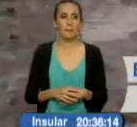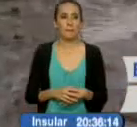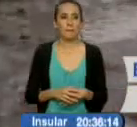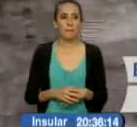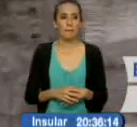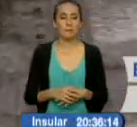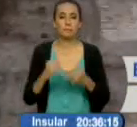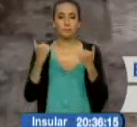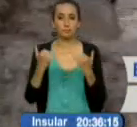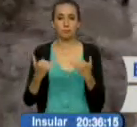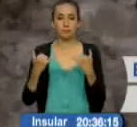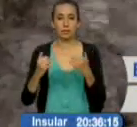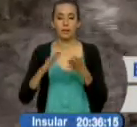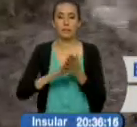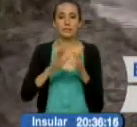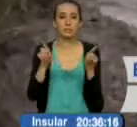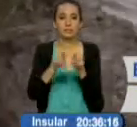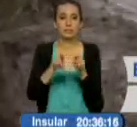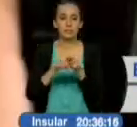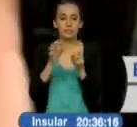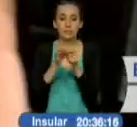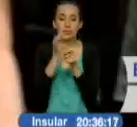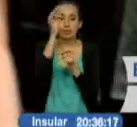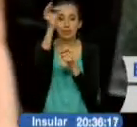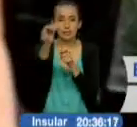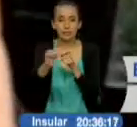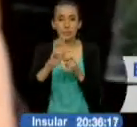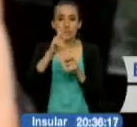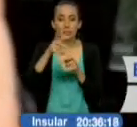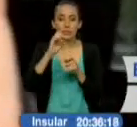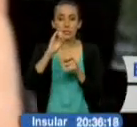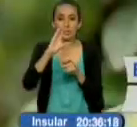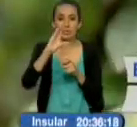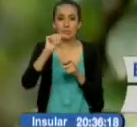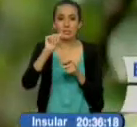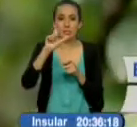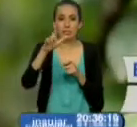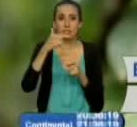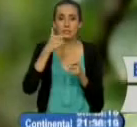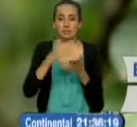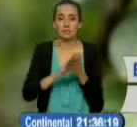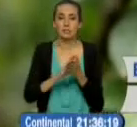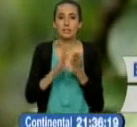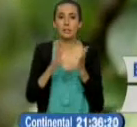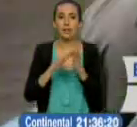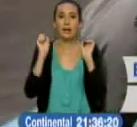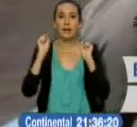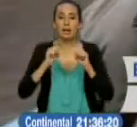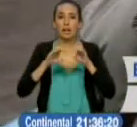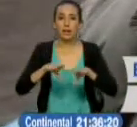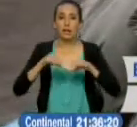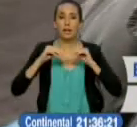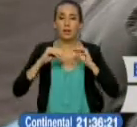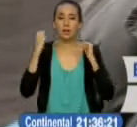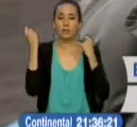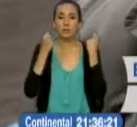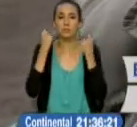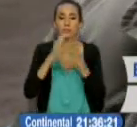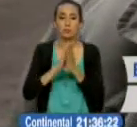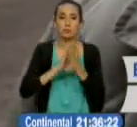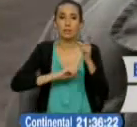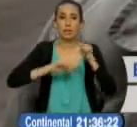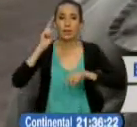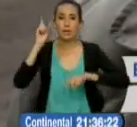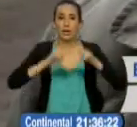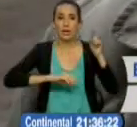En este mismo cantón está la parroquia El Chical, un lugar paradisiaco con una flora única. En cuanto a atractivos turísticos,